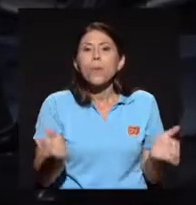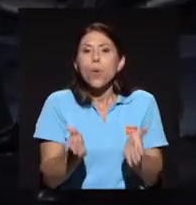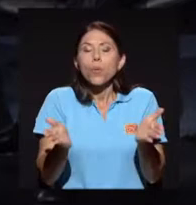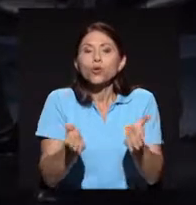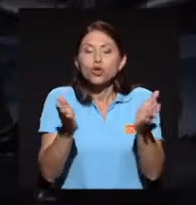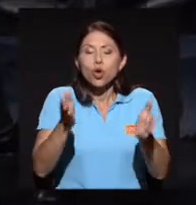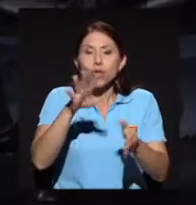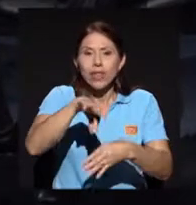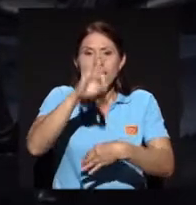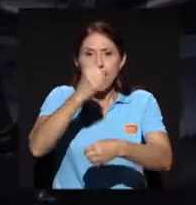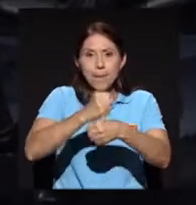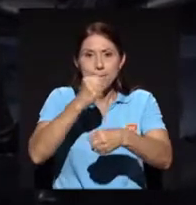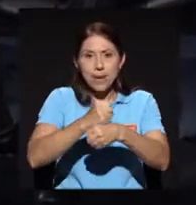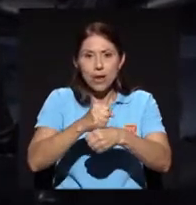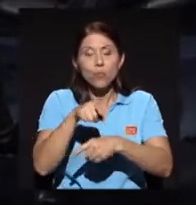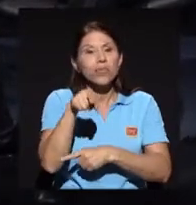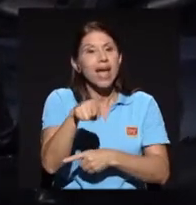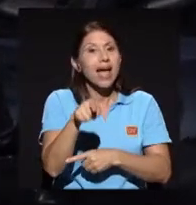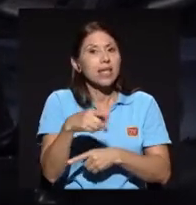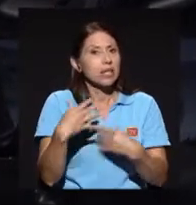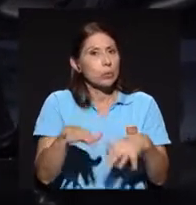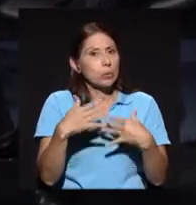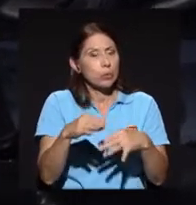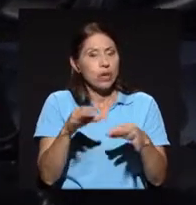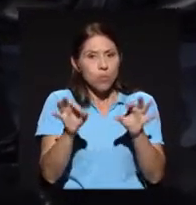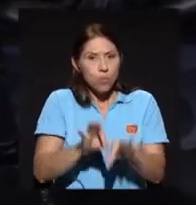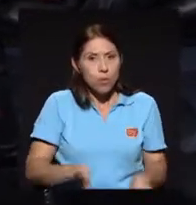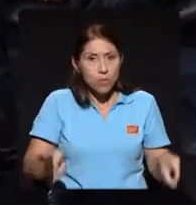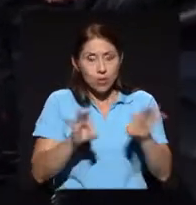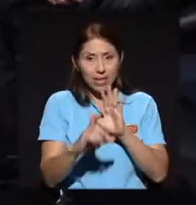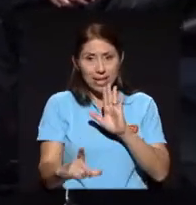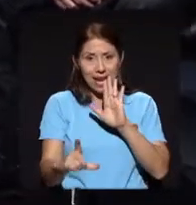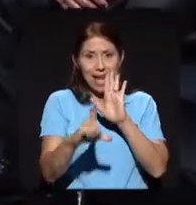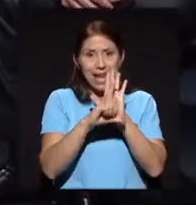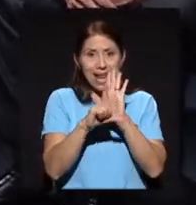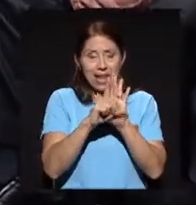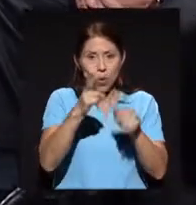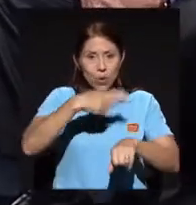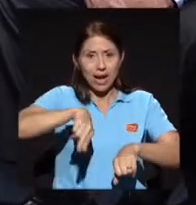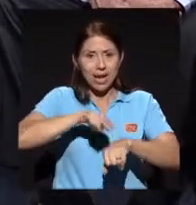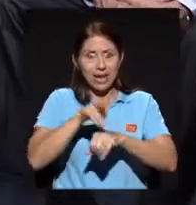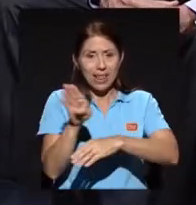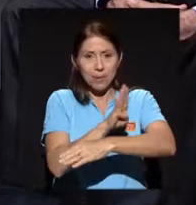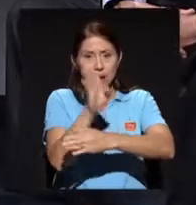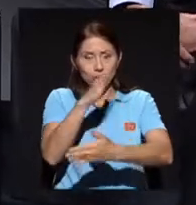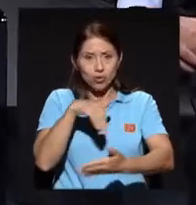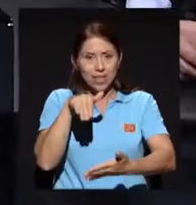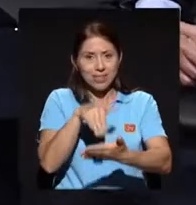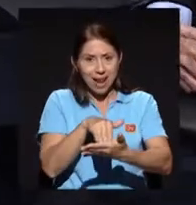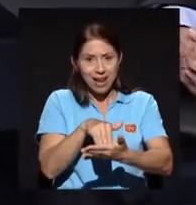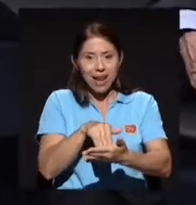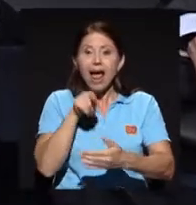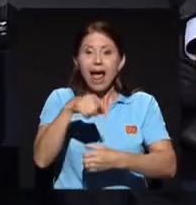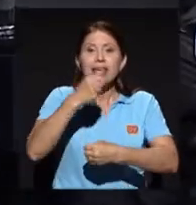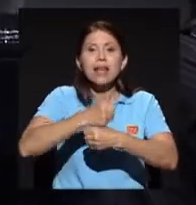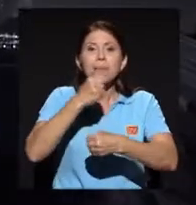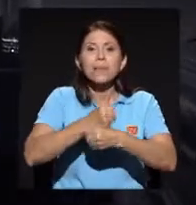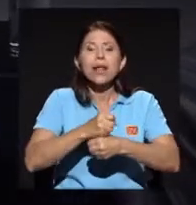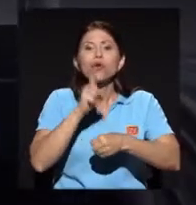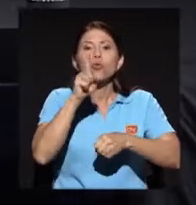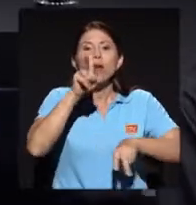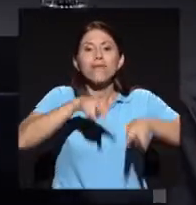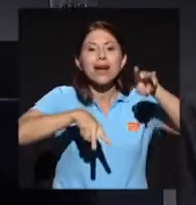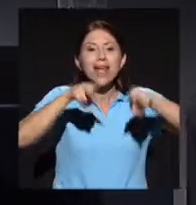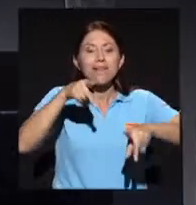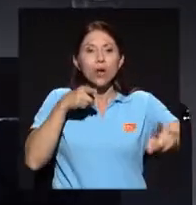empleo y ahí lo más saliente es levantar en la ley orgánica del banco central el empleo como una variable objetivo y no